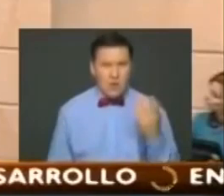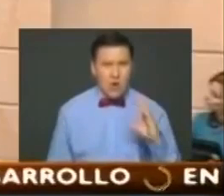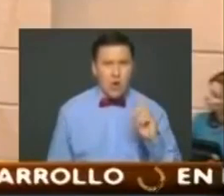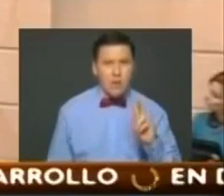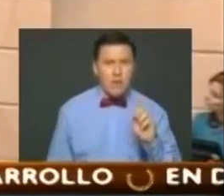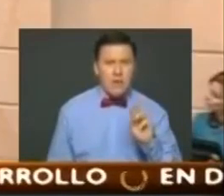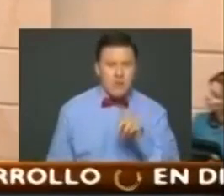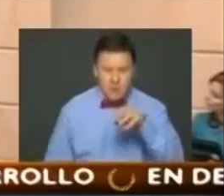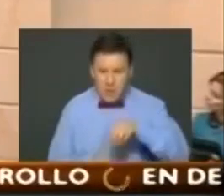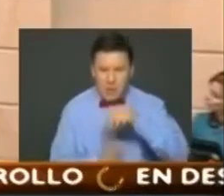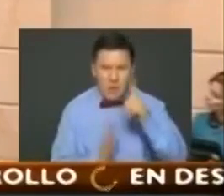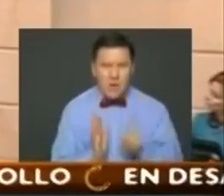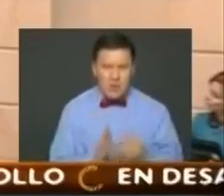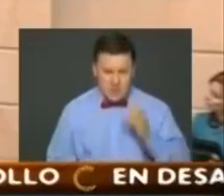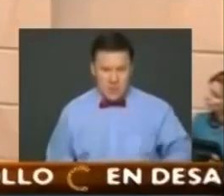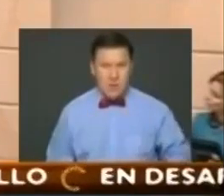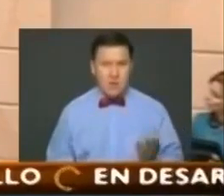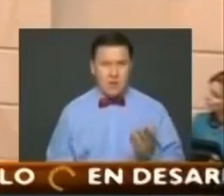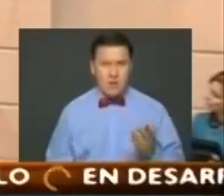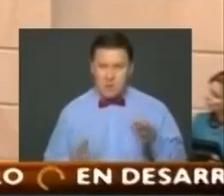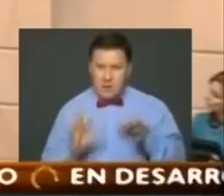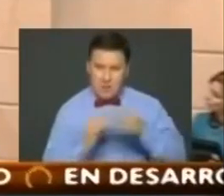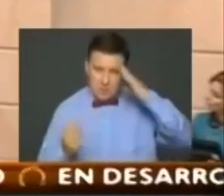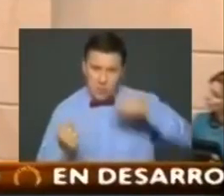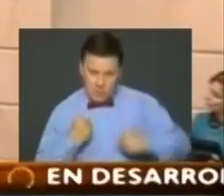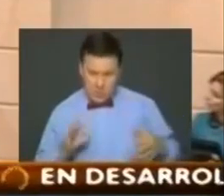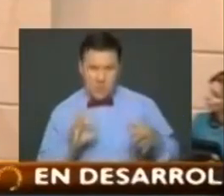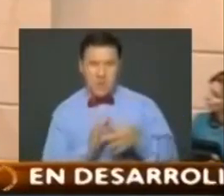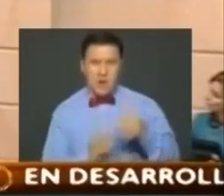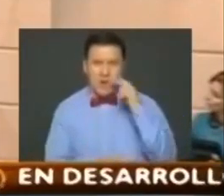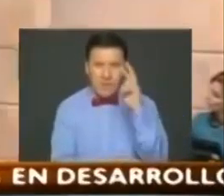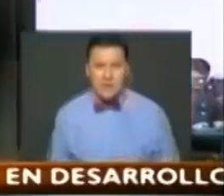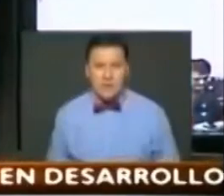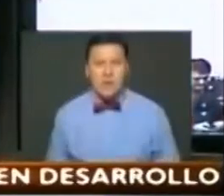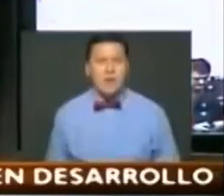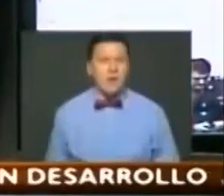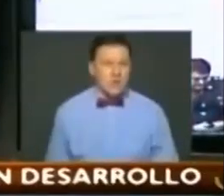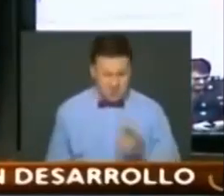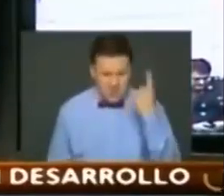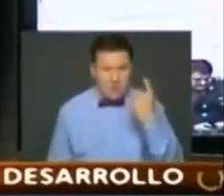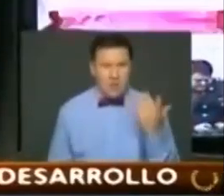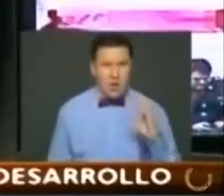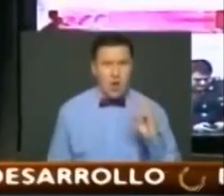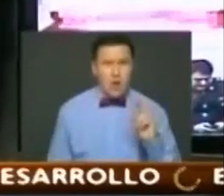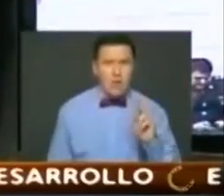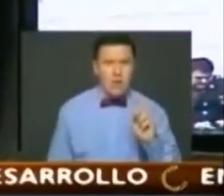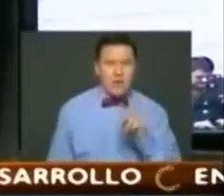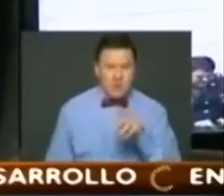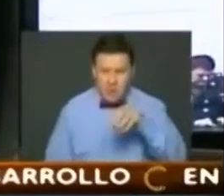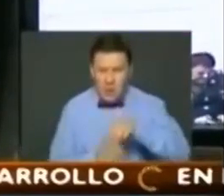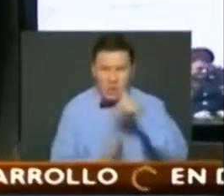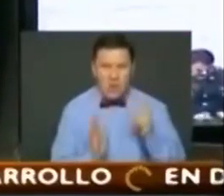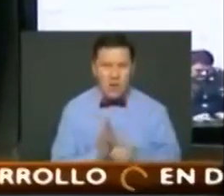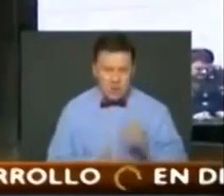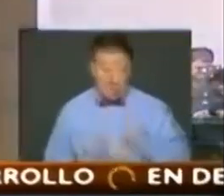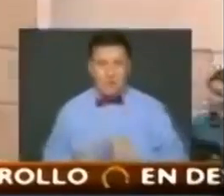la integración de la ciudadanía con la fuerza pública, con la fiscalía. Bueno, la aseveración